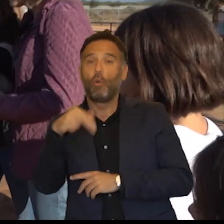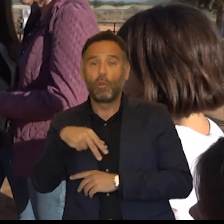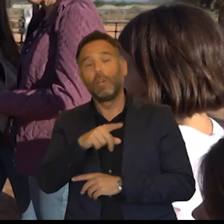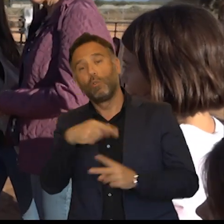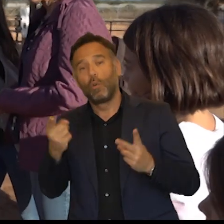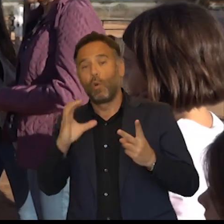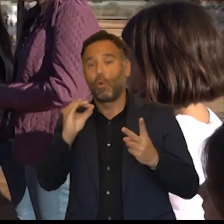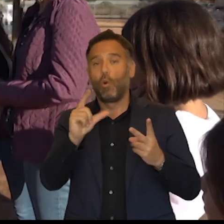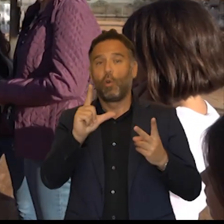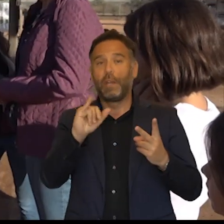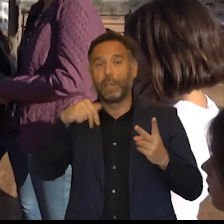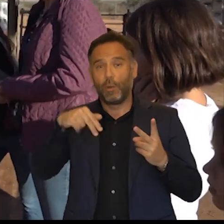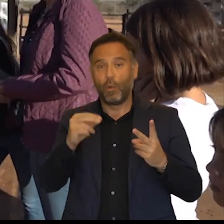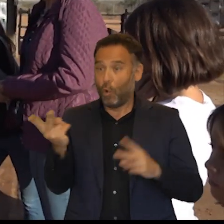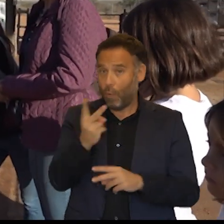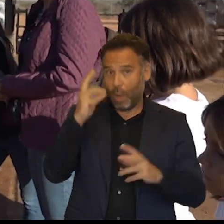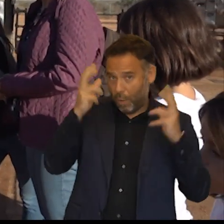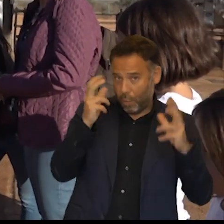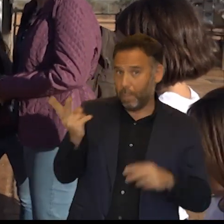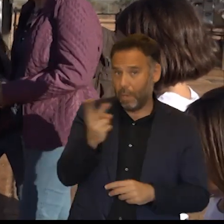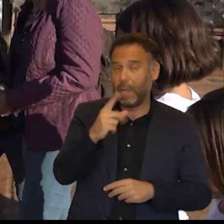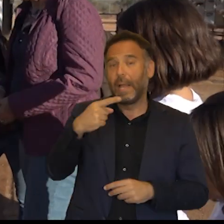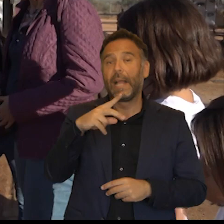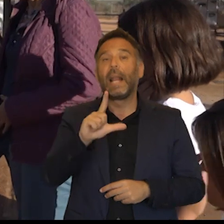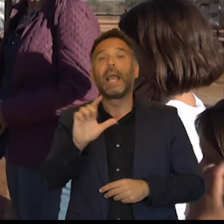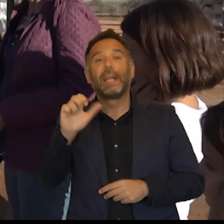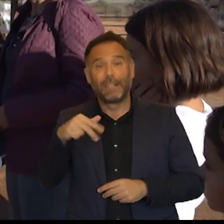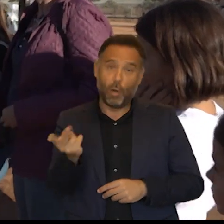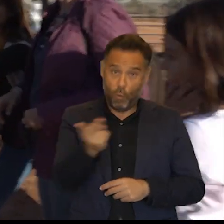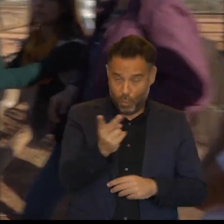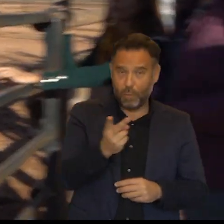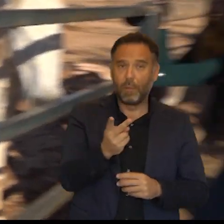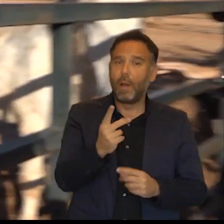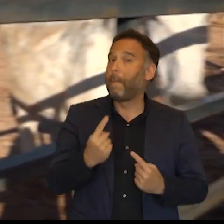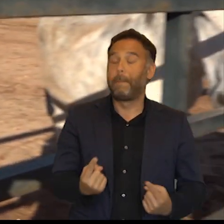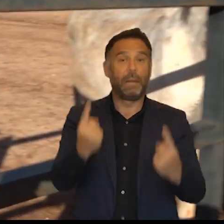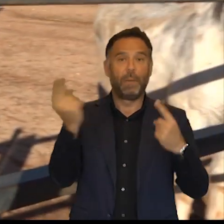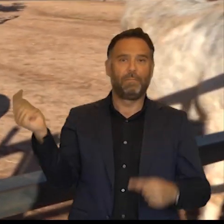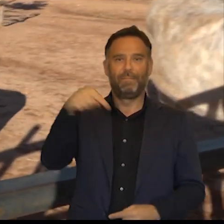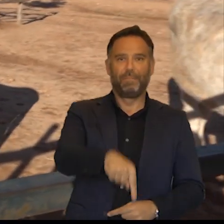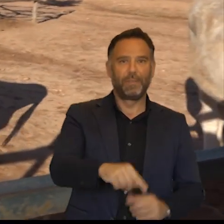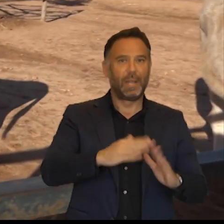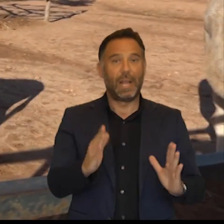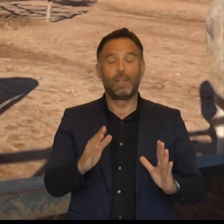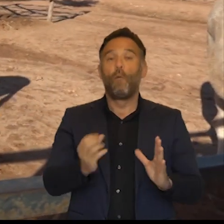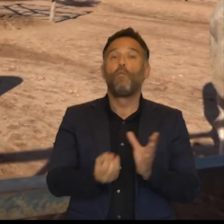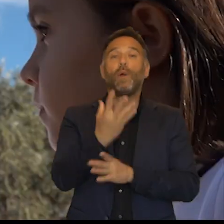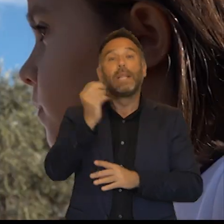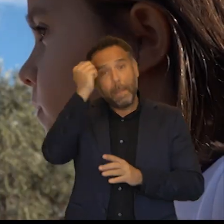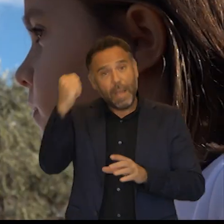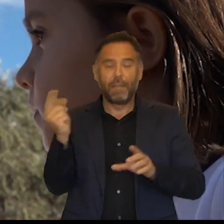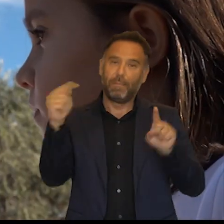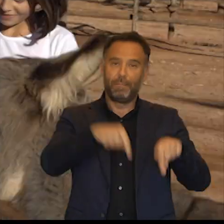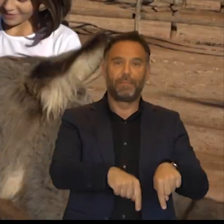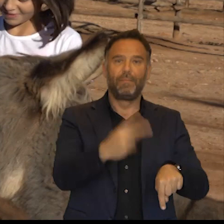Glenn y este es Colino. Y fueron animales, bueno, León y Glenn, los burros miniaturas, fueron los primeros que llegaron aquí al santuario a Fuente de